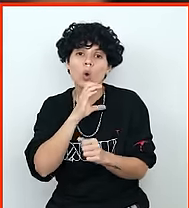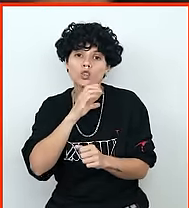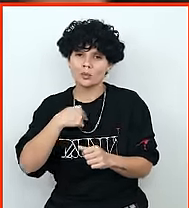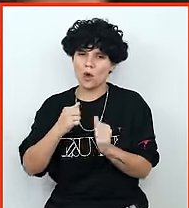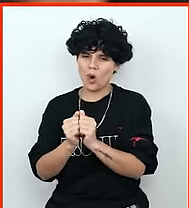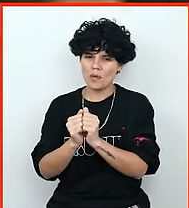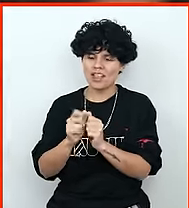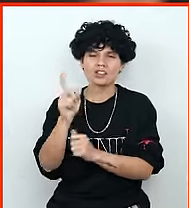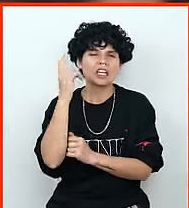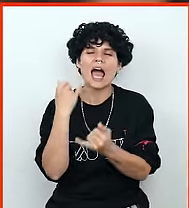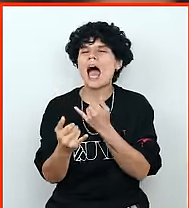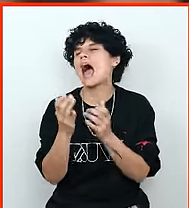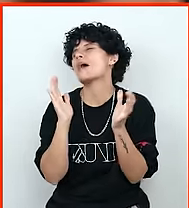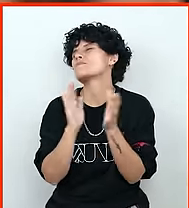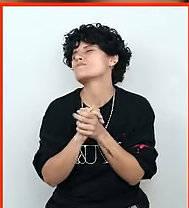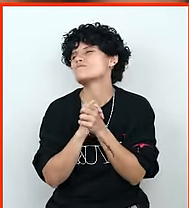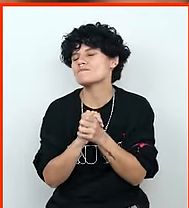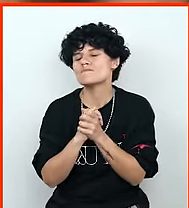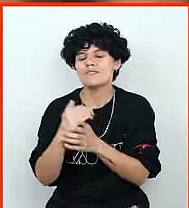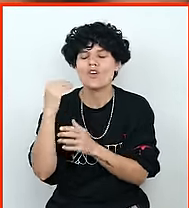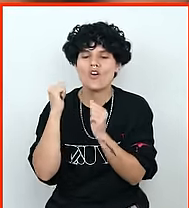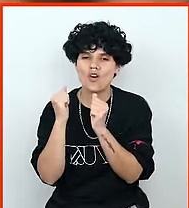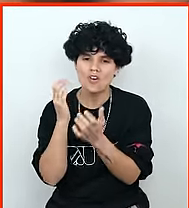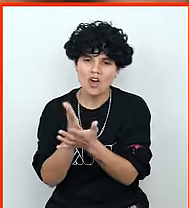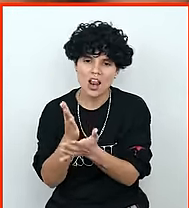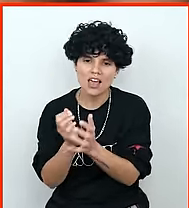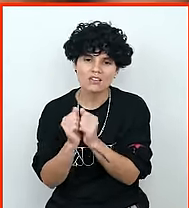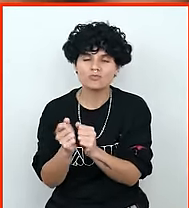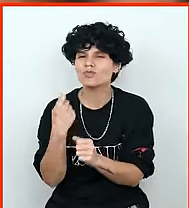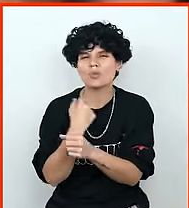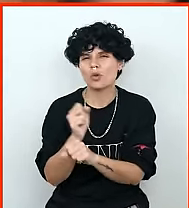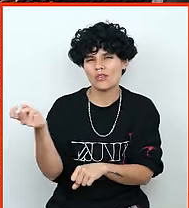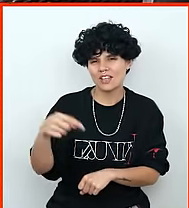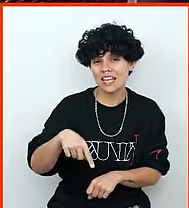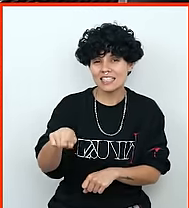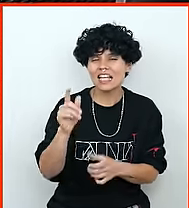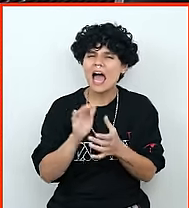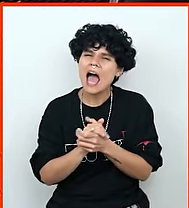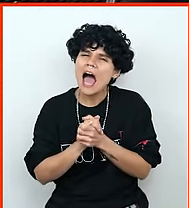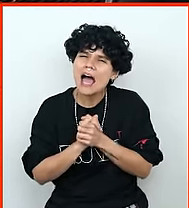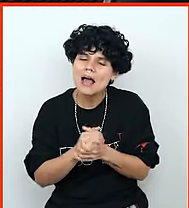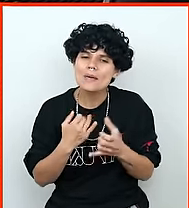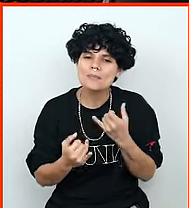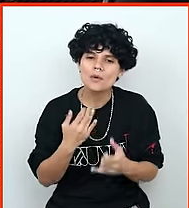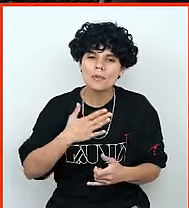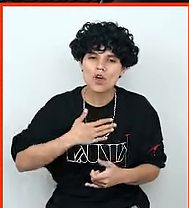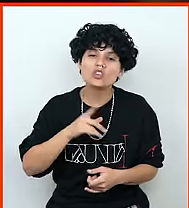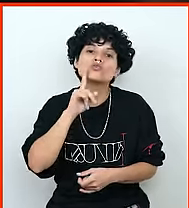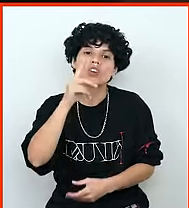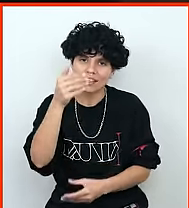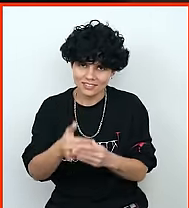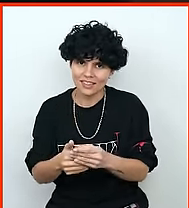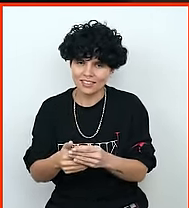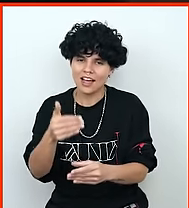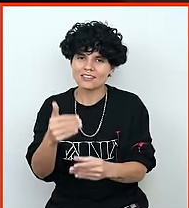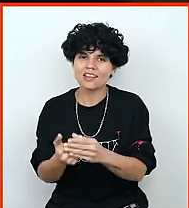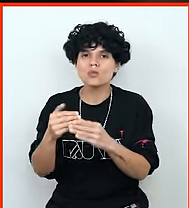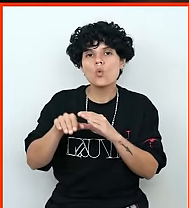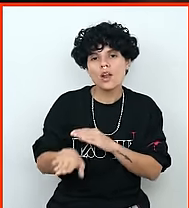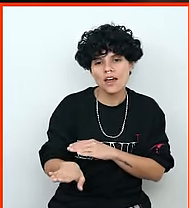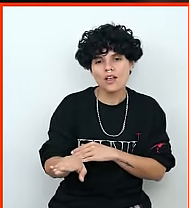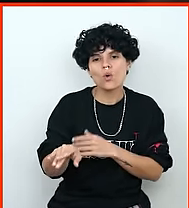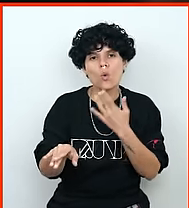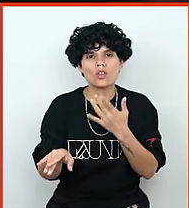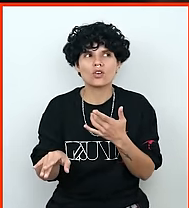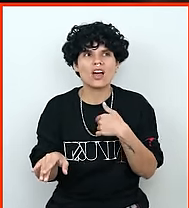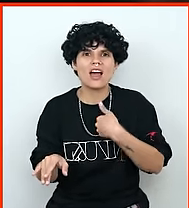me muerde, porque un amigo, esos son amigos que uno tiene así como del colegio, el Fabi, que iba a venir conmigo hoy día, pero no pudo. Y ese weón es tan amigo mío que se tiene grabado guardado